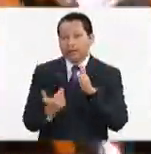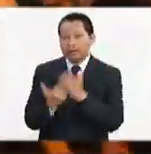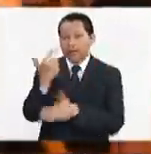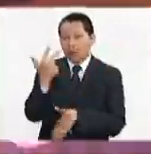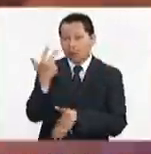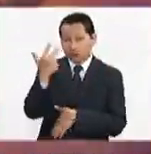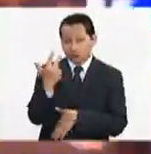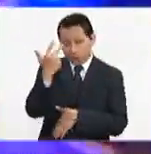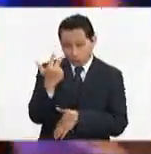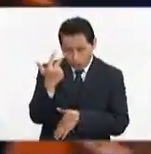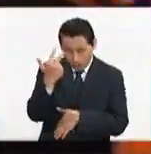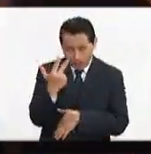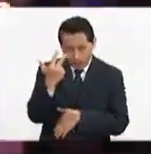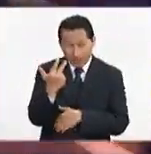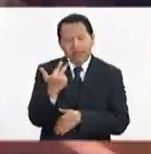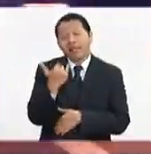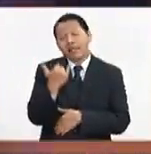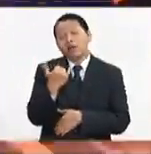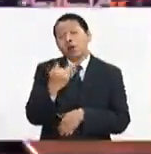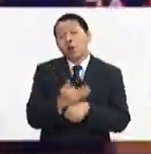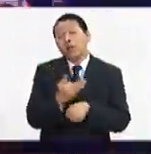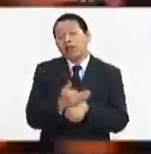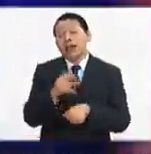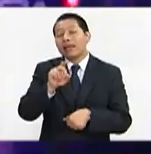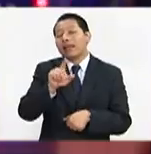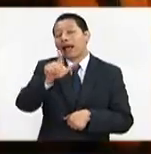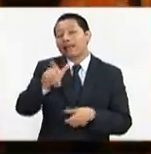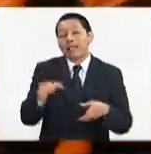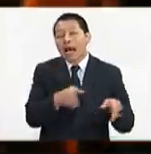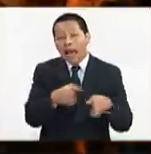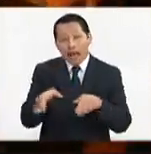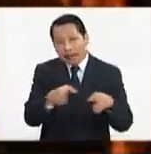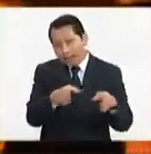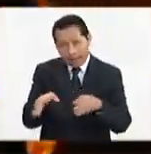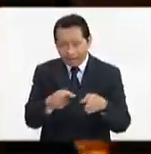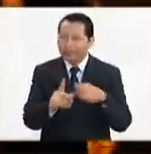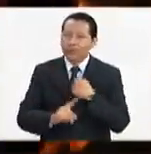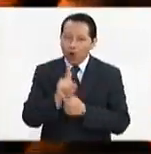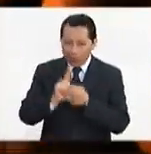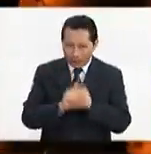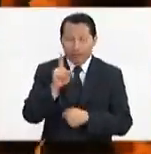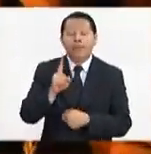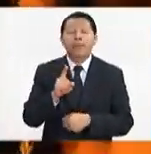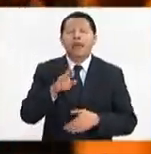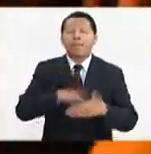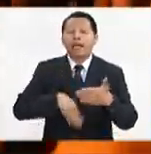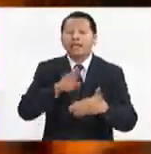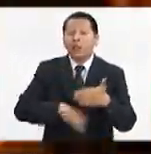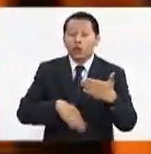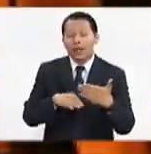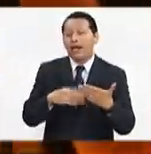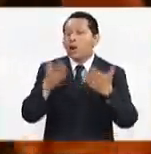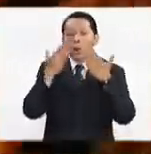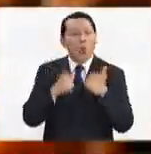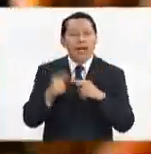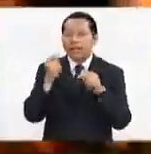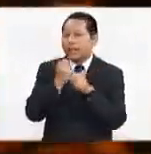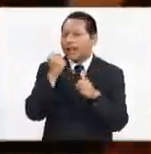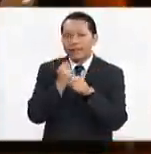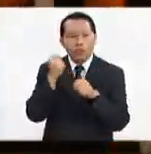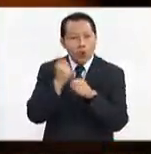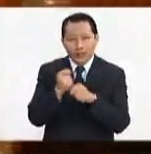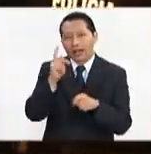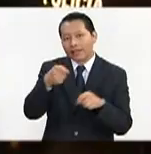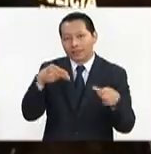local, y hasta el momento 37 carreteras han sido afectadas por el paro. En Barcelona se suspendió el transporte público, que incluye